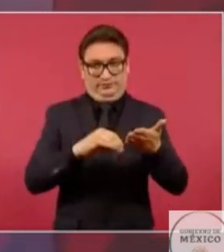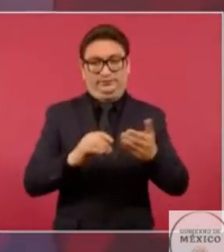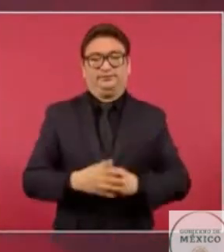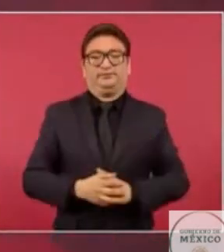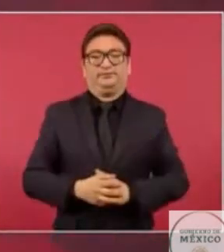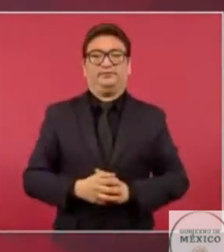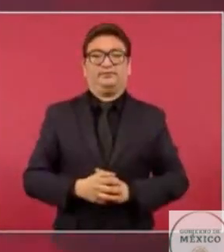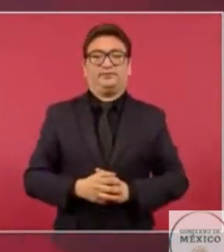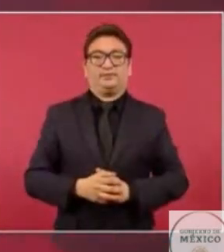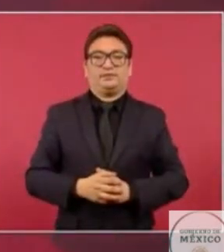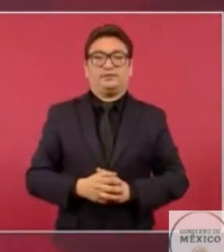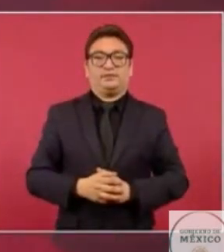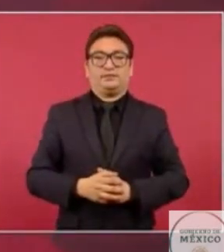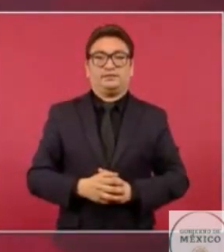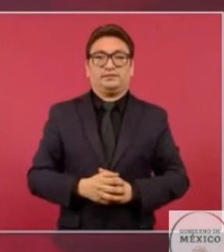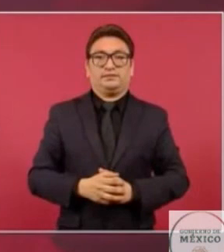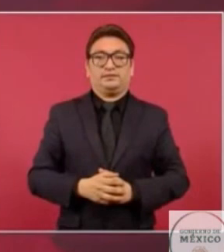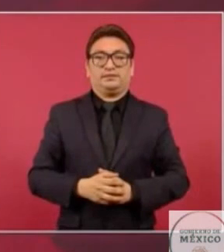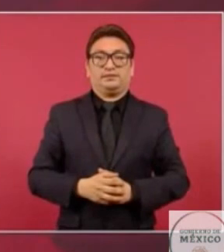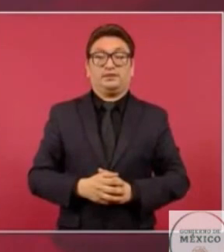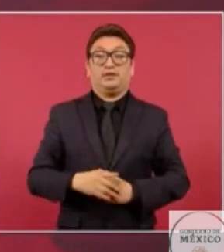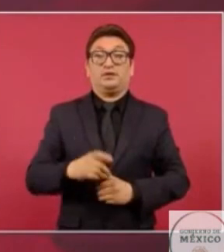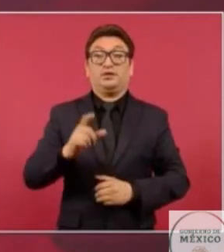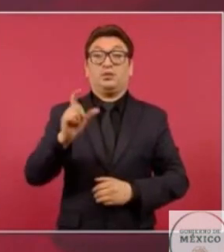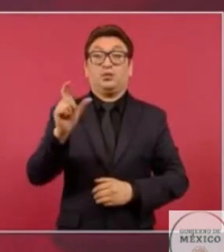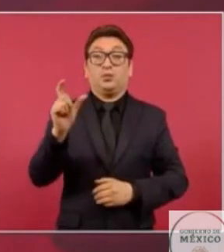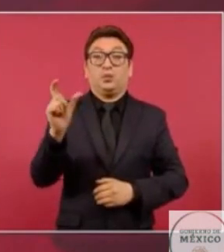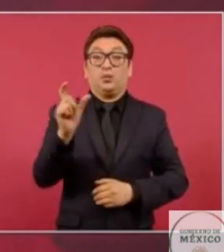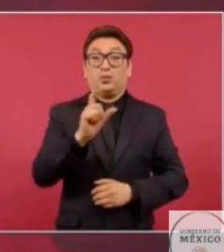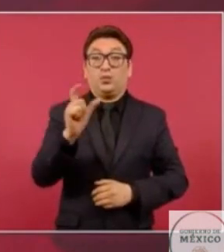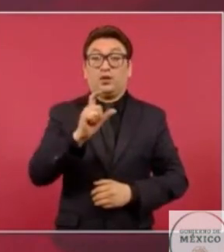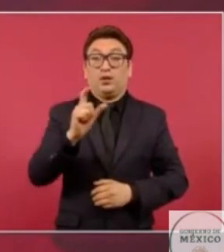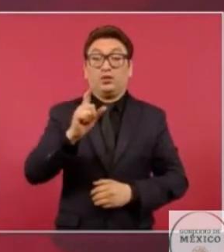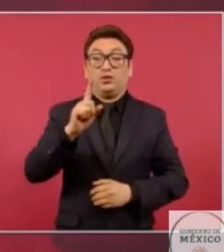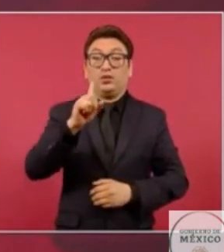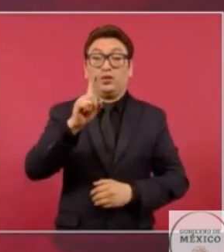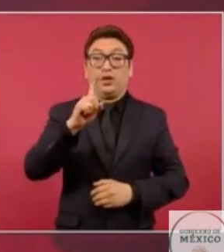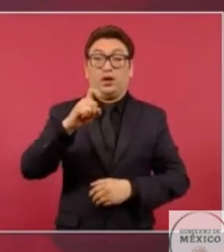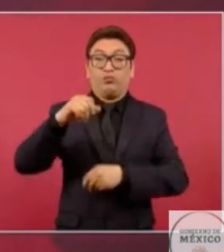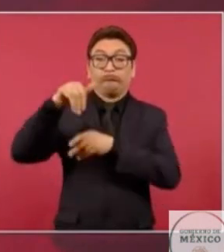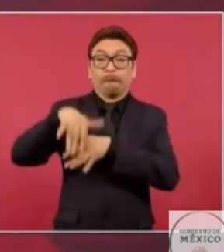que la energía producida con agua